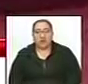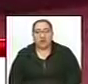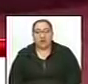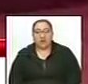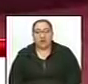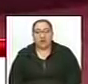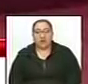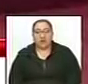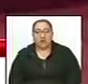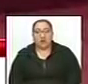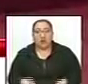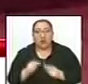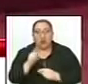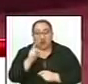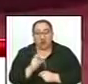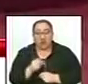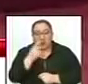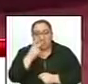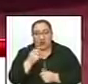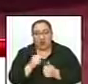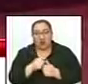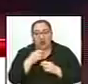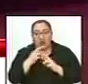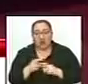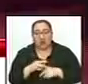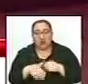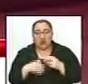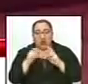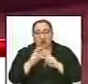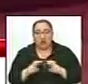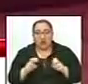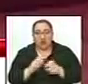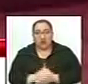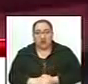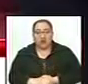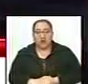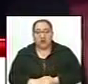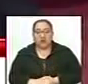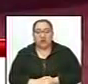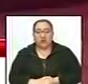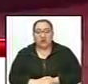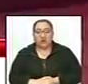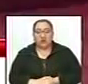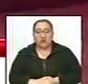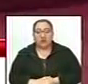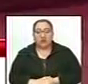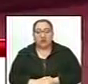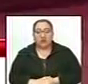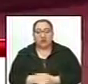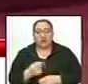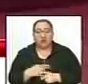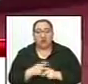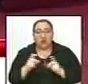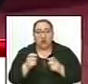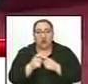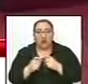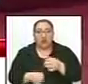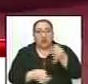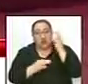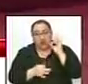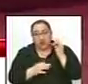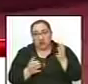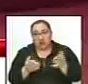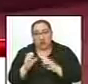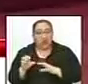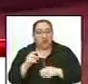ve el resultado de la investigación por parte de materia de un congresista ponente, y entiendo que